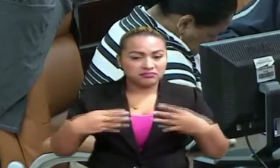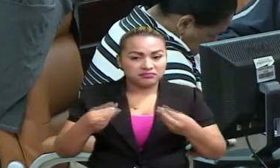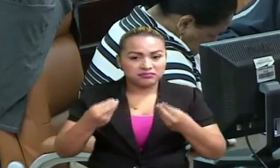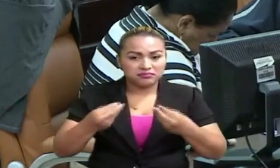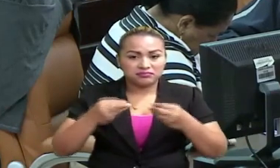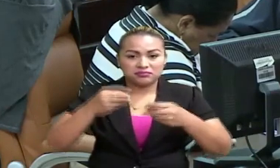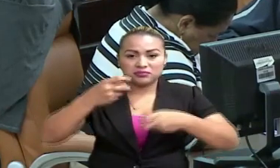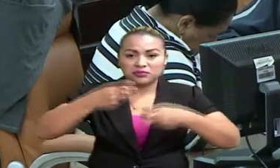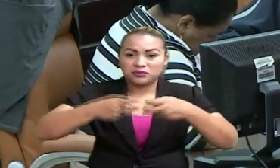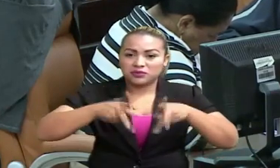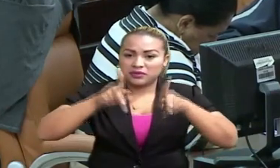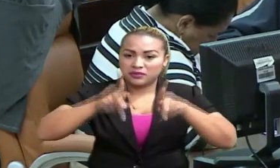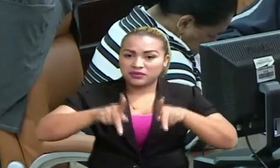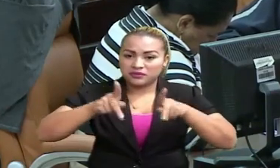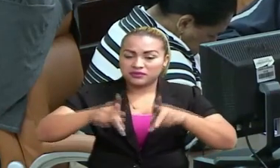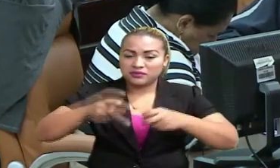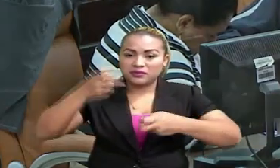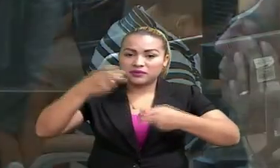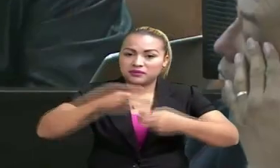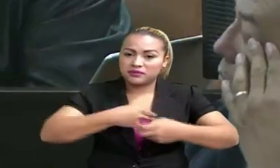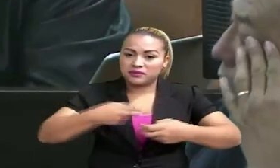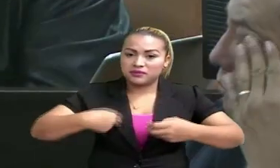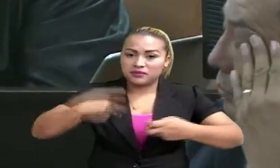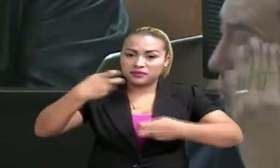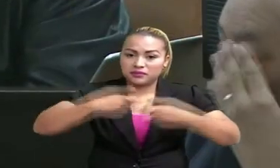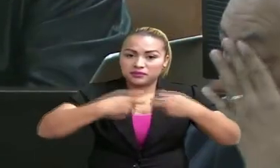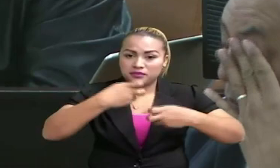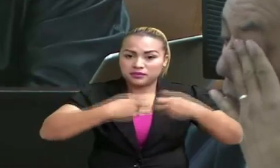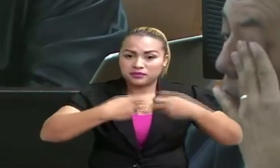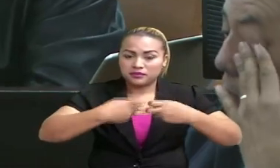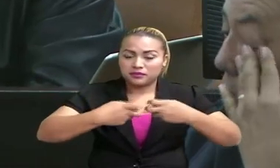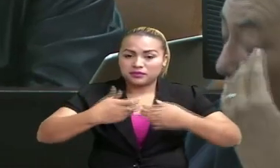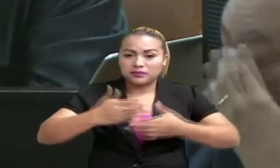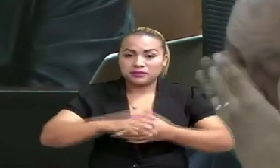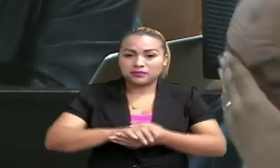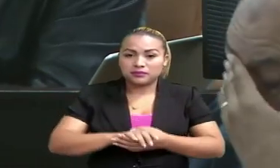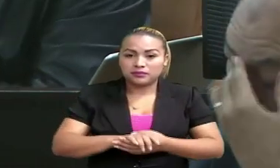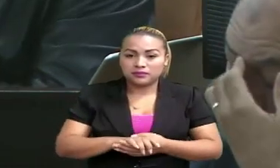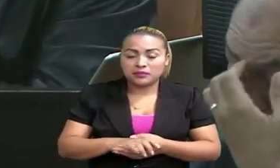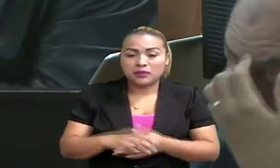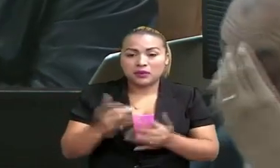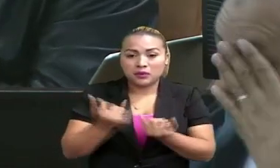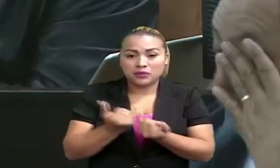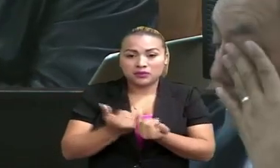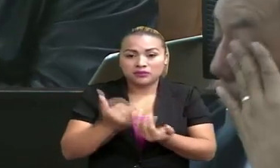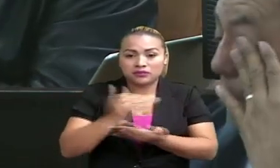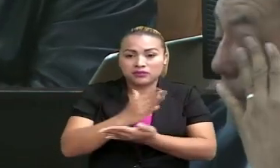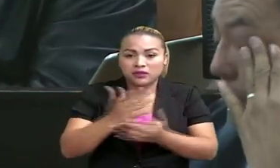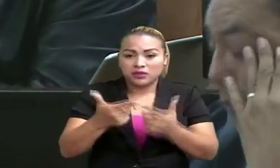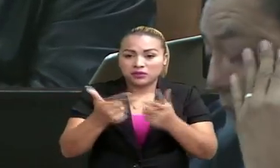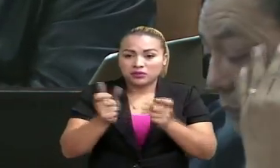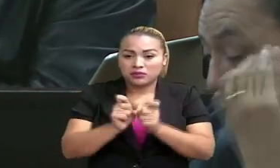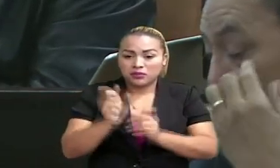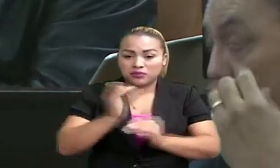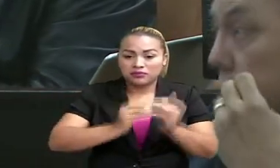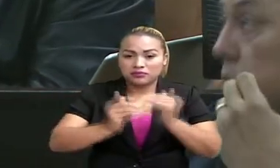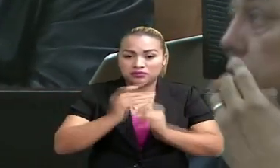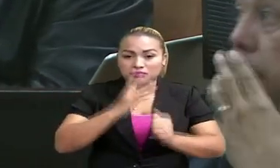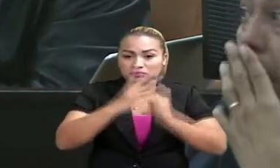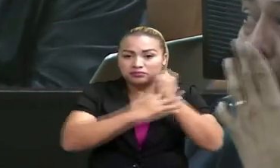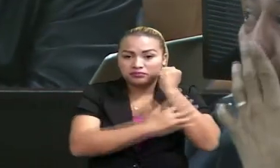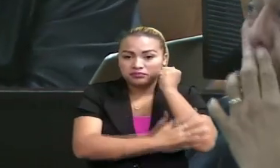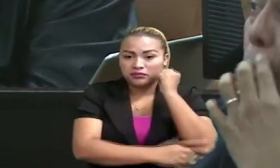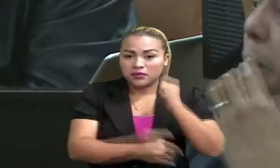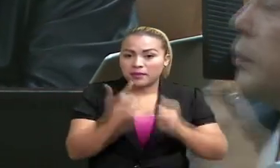y que beneficiaban a los sectores económicamente más vulnerables de este país. Porque